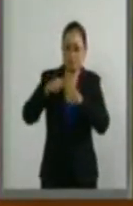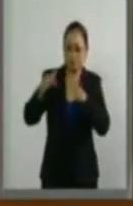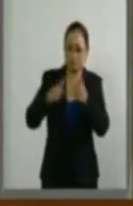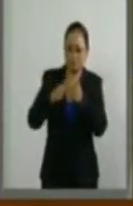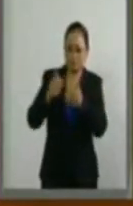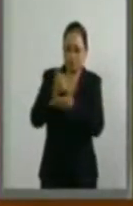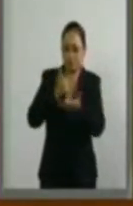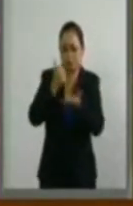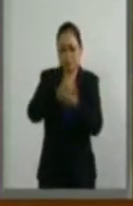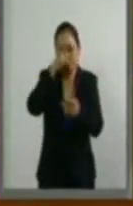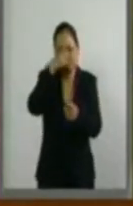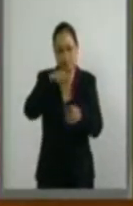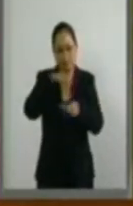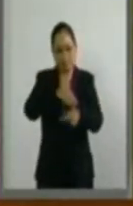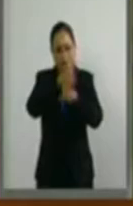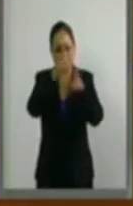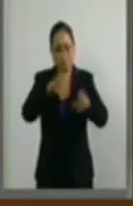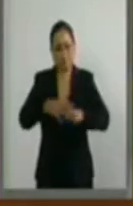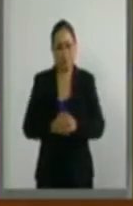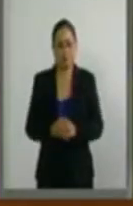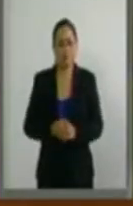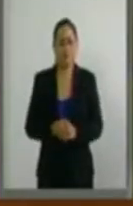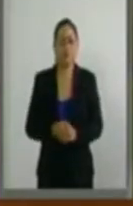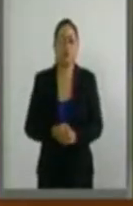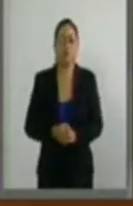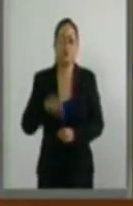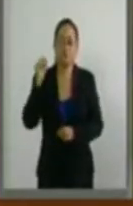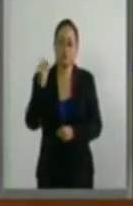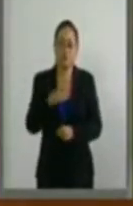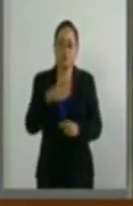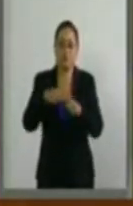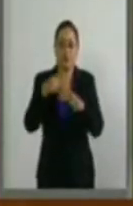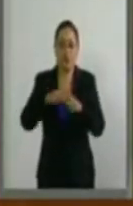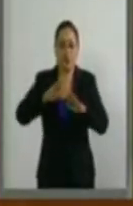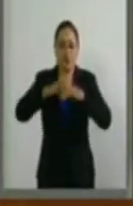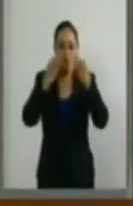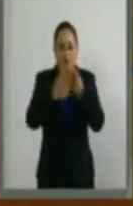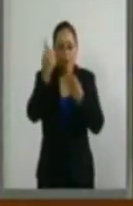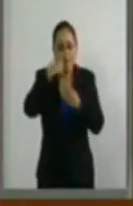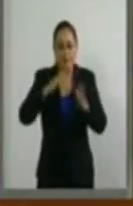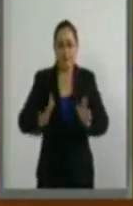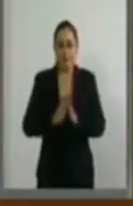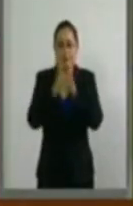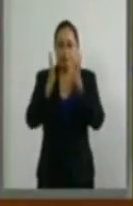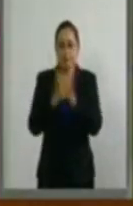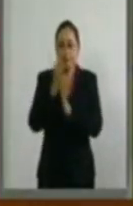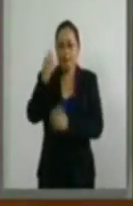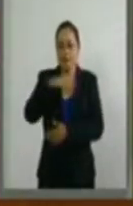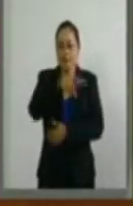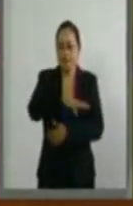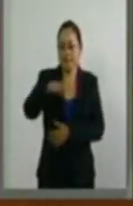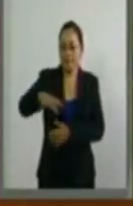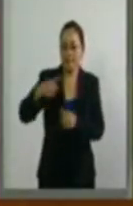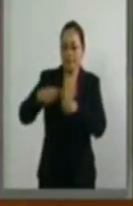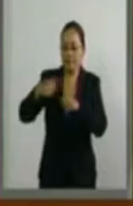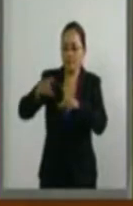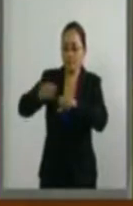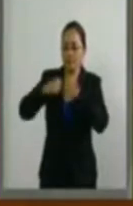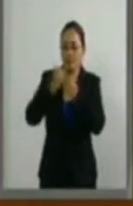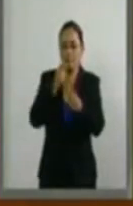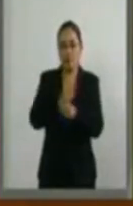Ciudad de México en la materia, los mecanismos de participación de los sectores social y